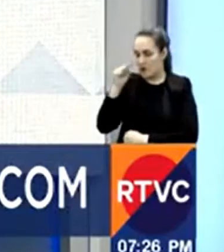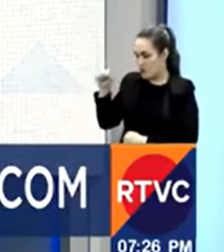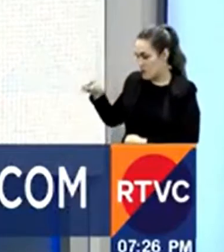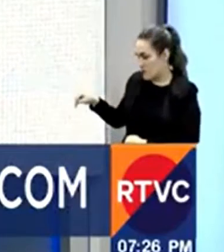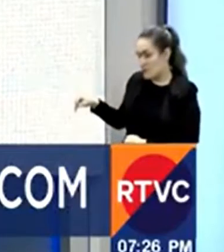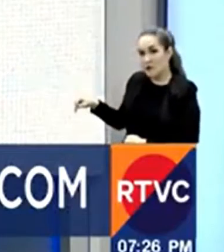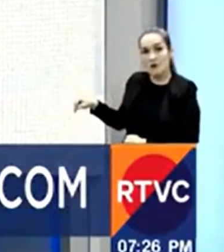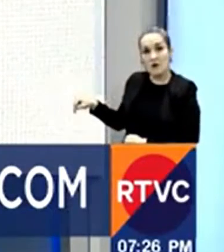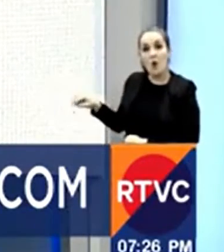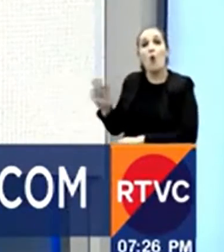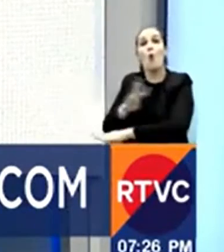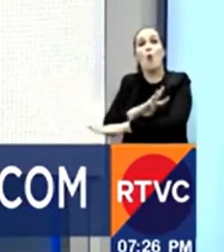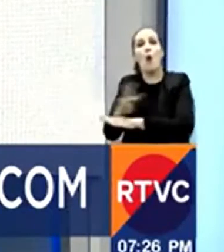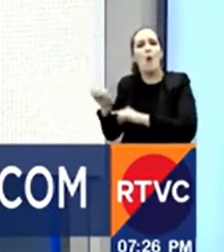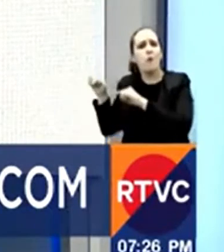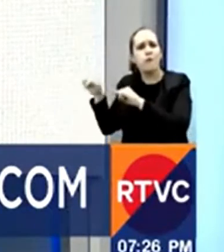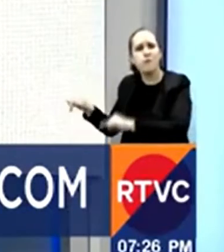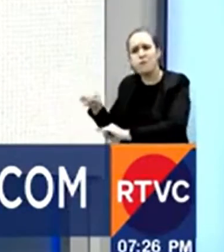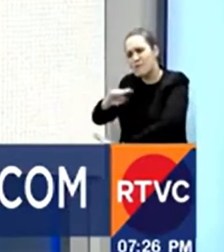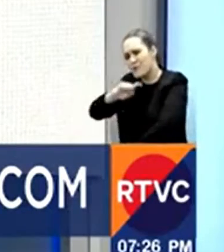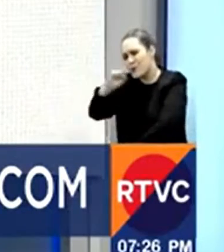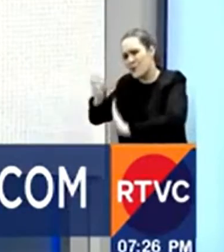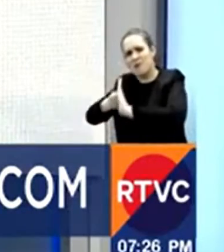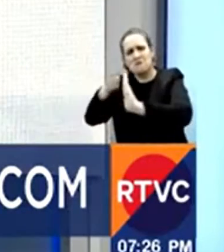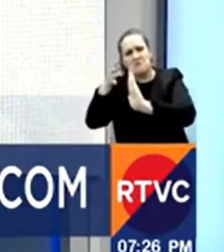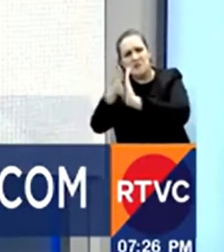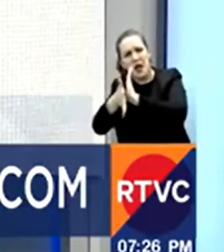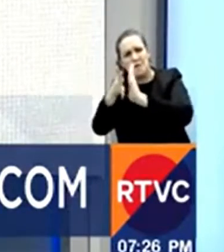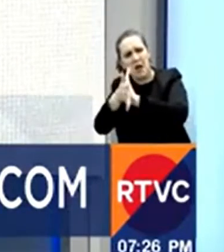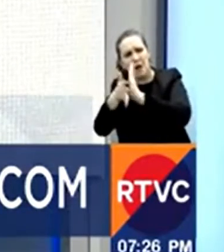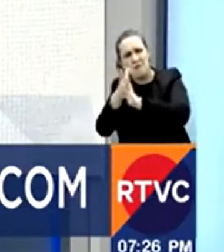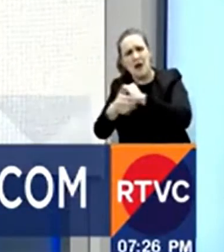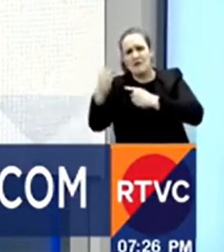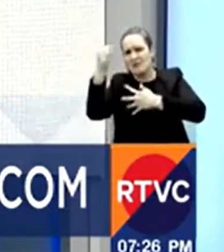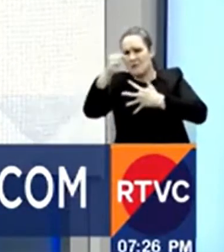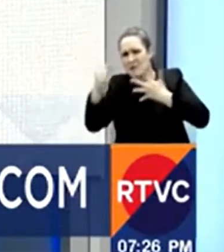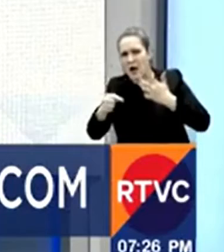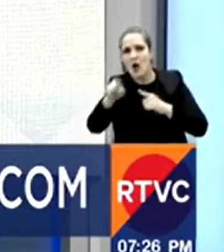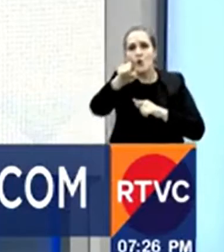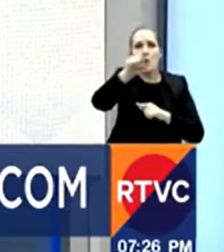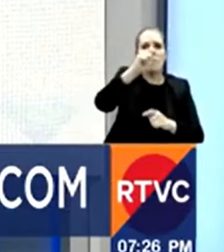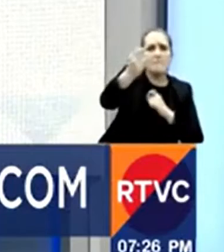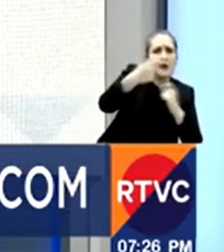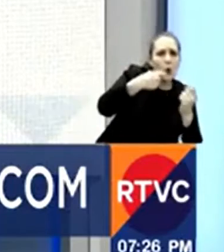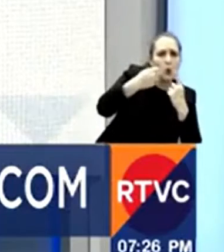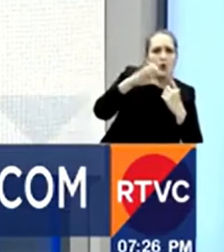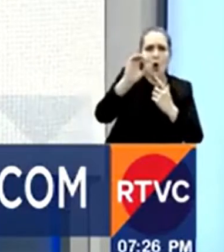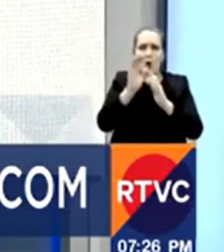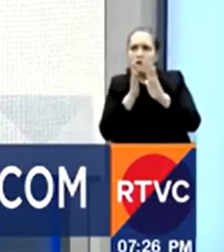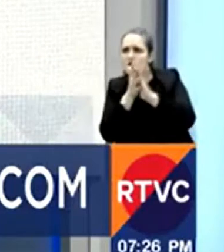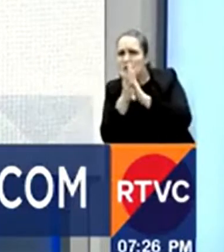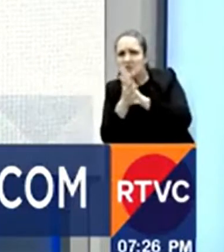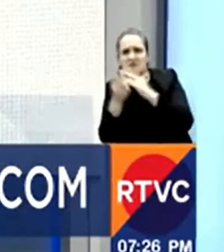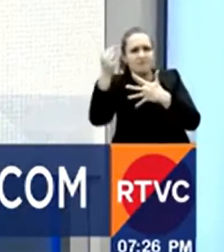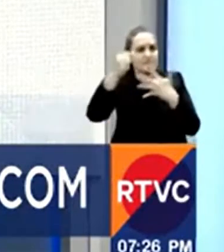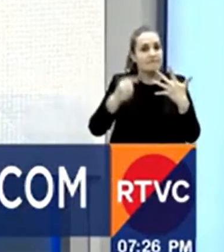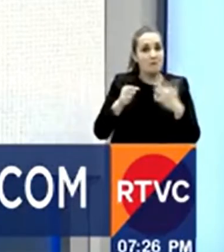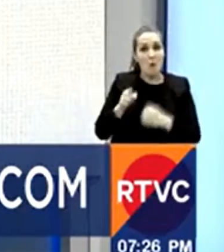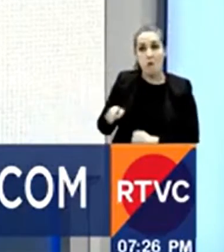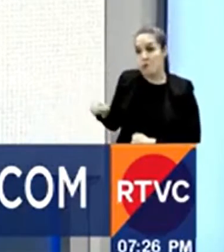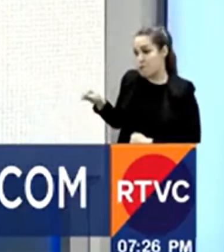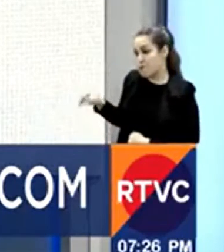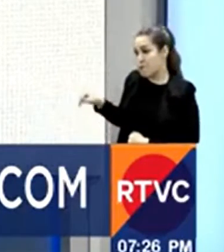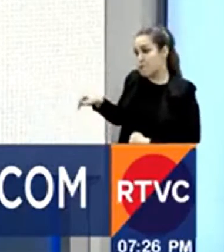www.colombiamieleccion.com. Allí, en esa página, ustedes van a estar encontrando todos nuestros informes, todas las preguntas, toda la información de servicio. Pues ya tienen un lugar